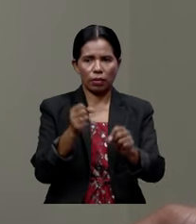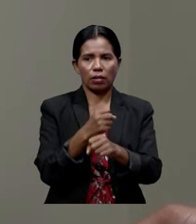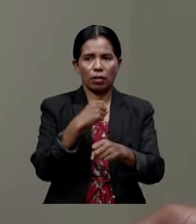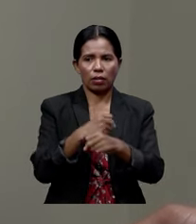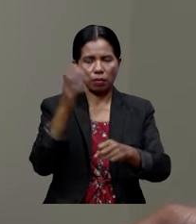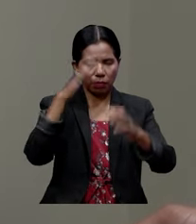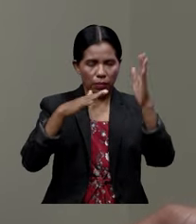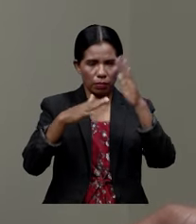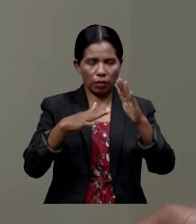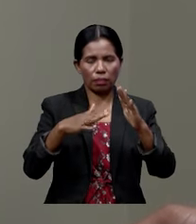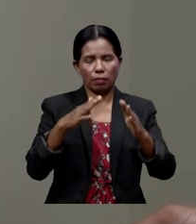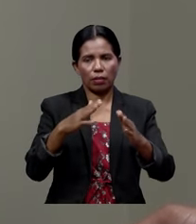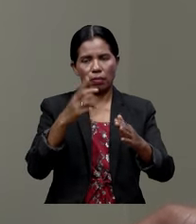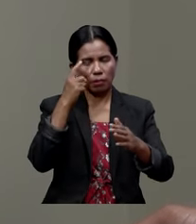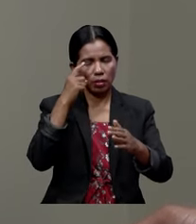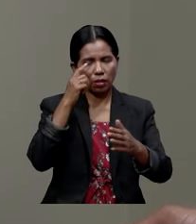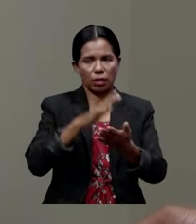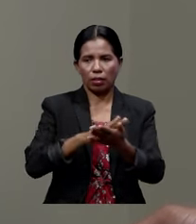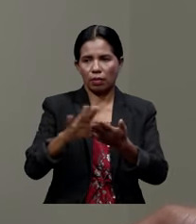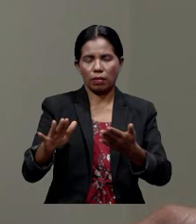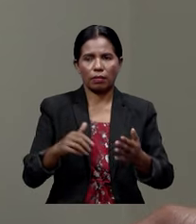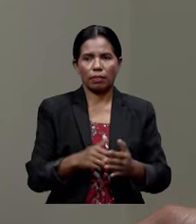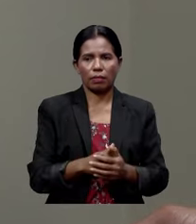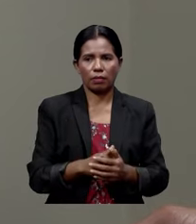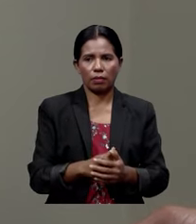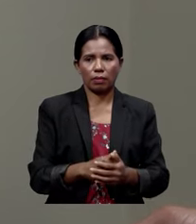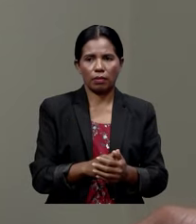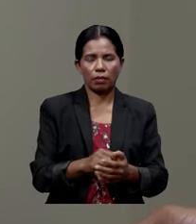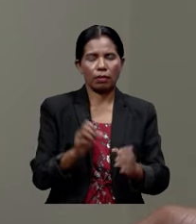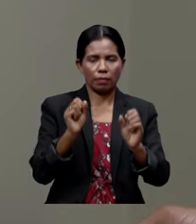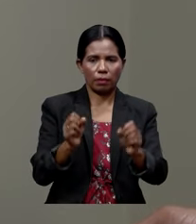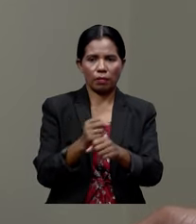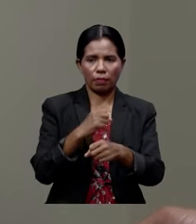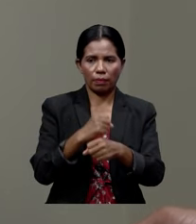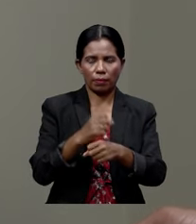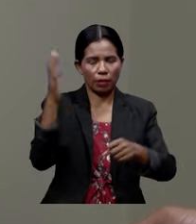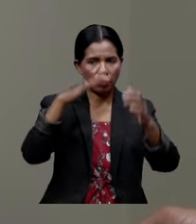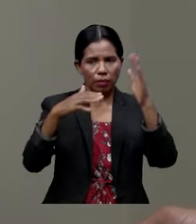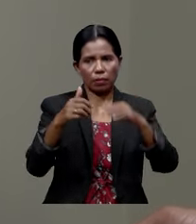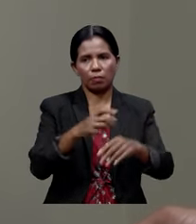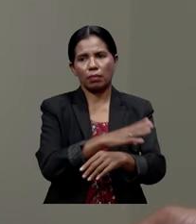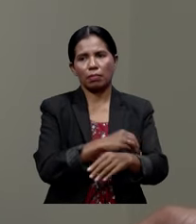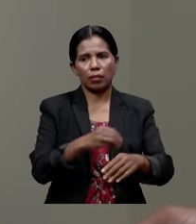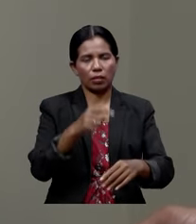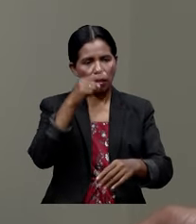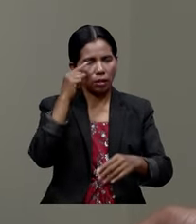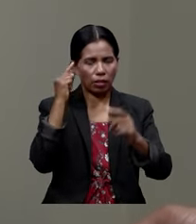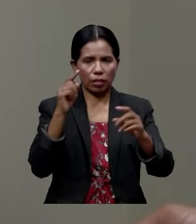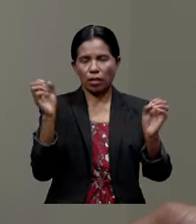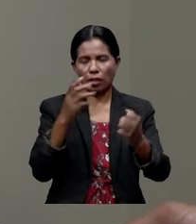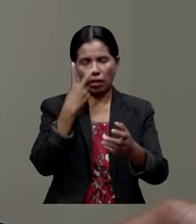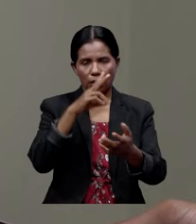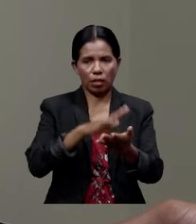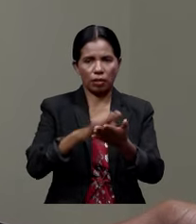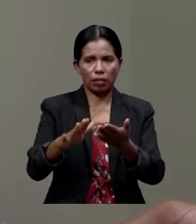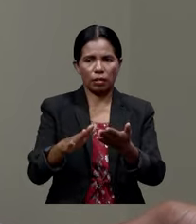problema iha matang, bale halo matang sa katarat siru bale mas problema matang kleu, bale mas hare lamos kung wain